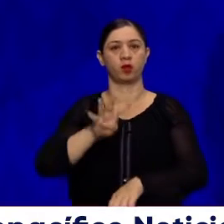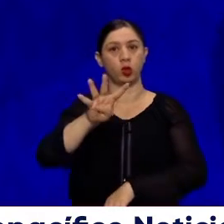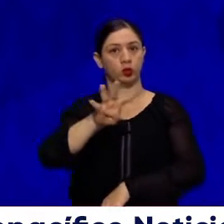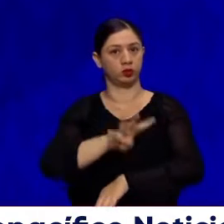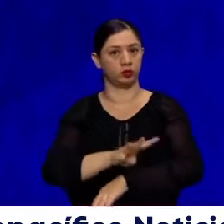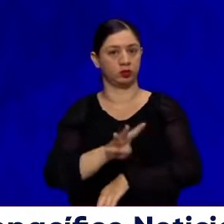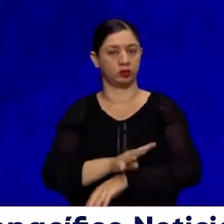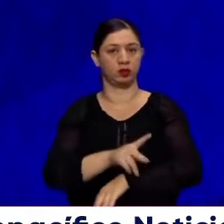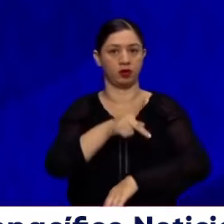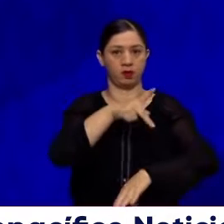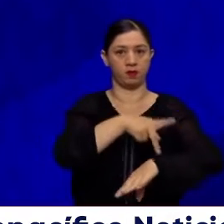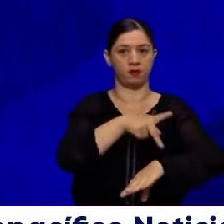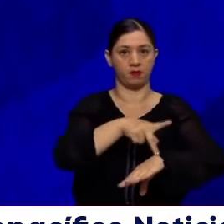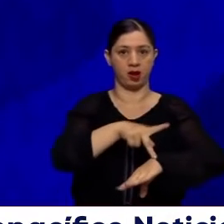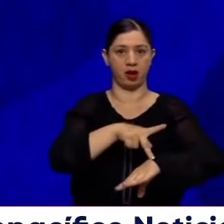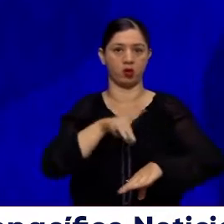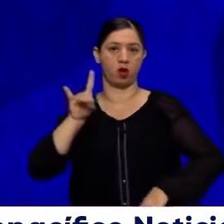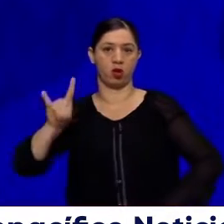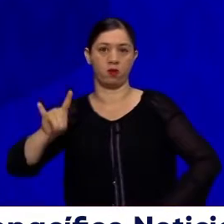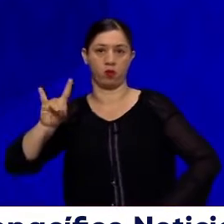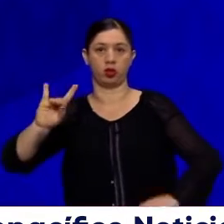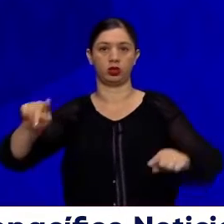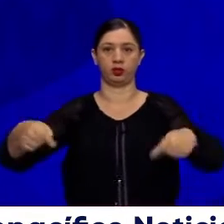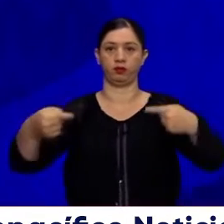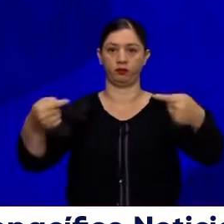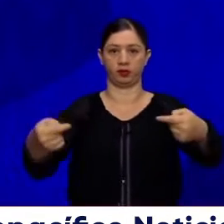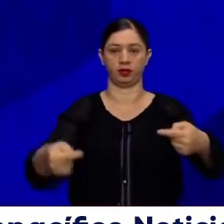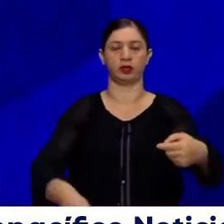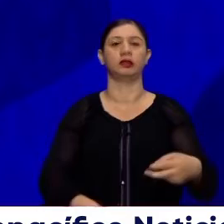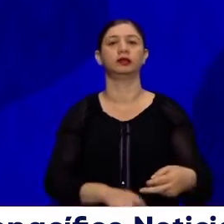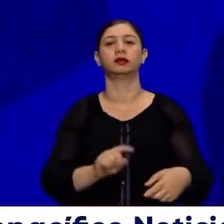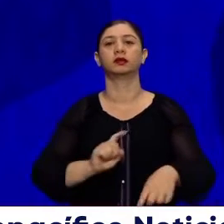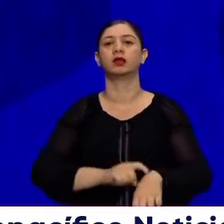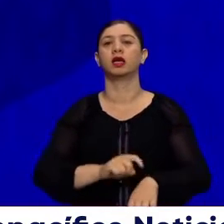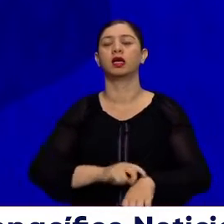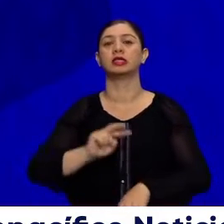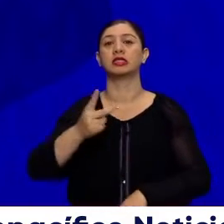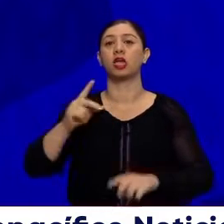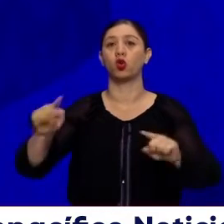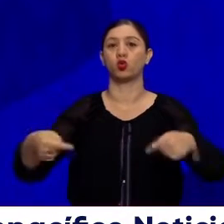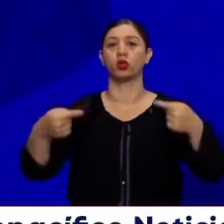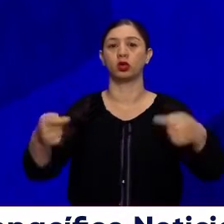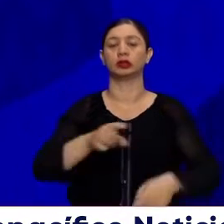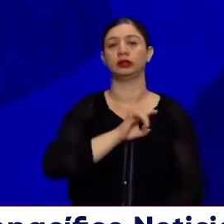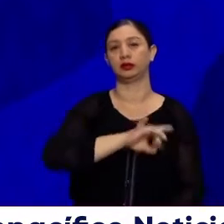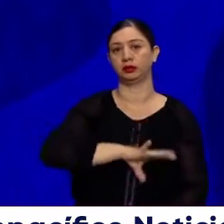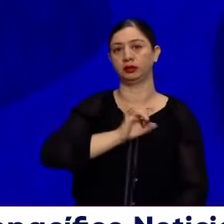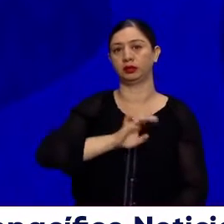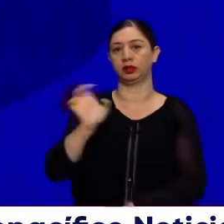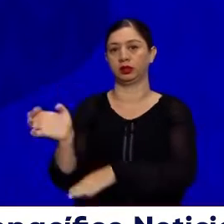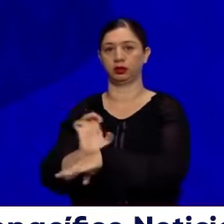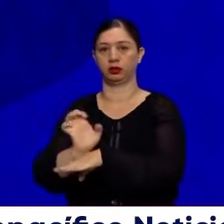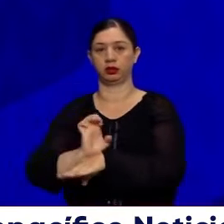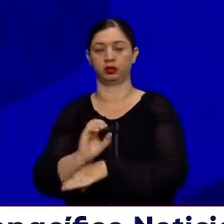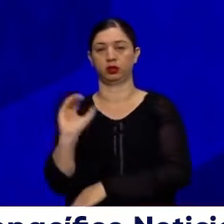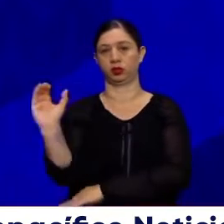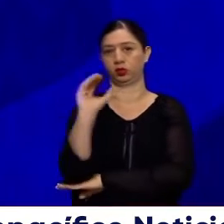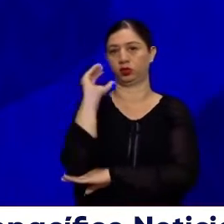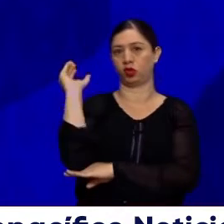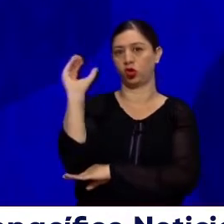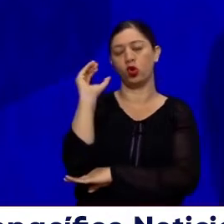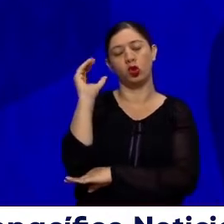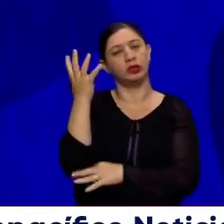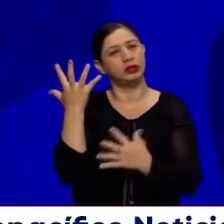4:00 p.m, Paraguay-Bolivia. Y a segunda hora, 7:00 p.m, Chile-Ecuador. La selección Colombia